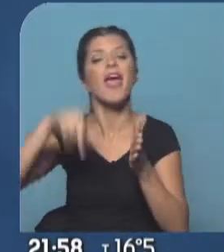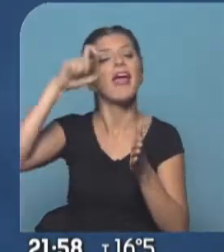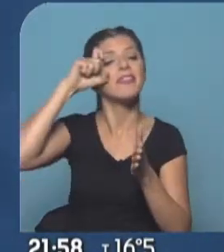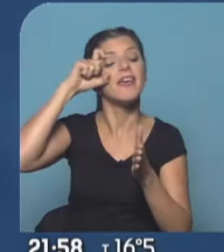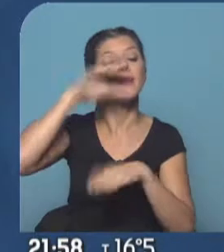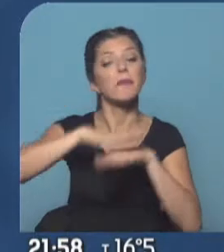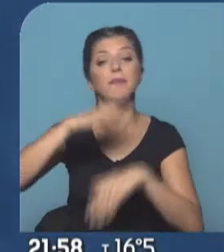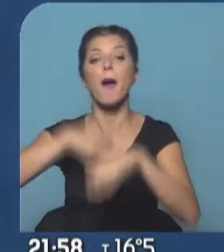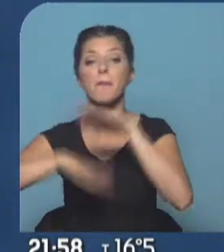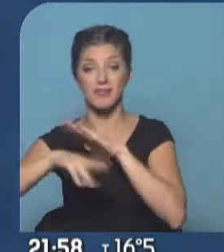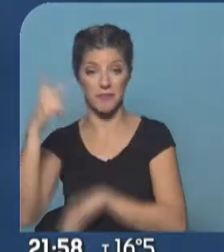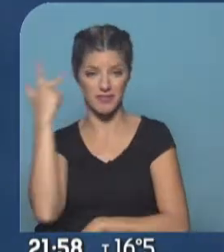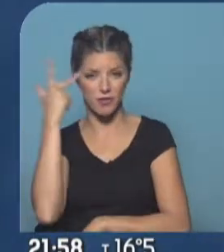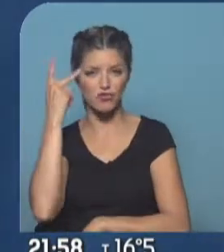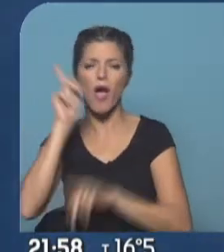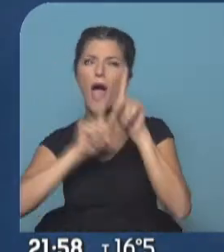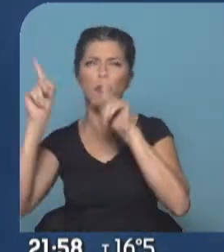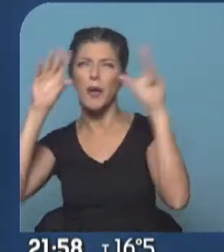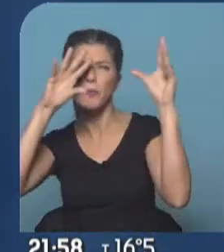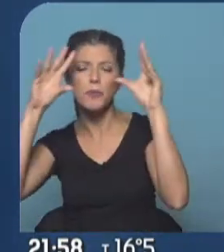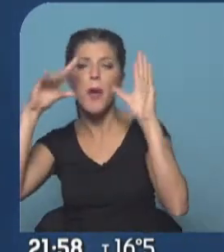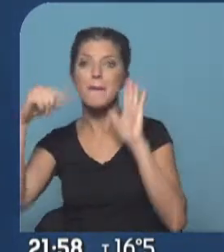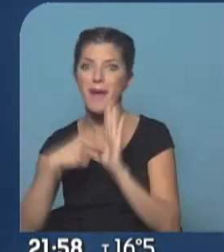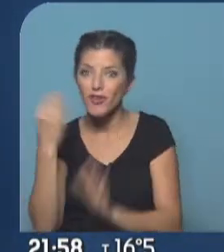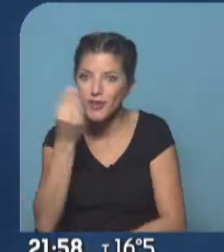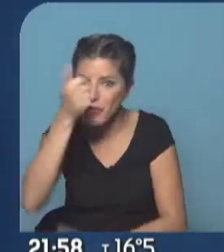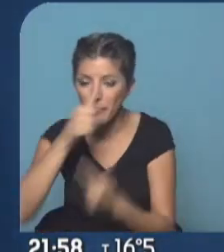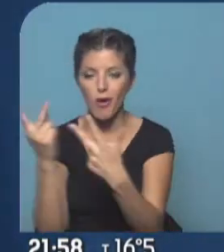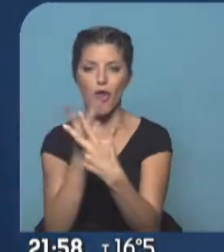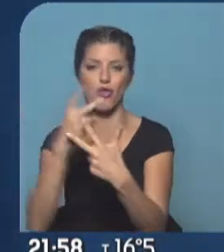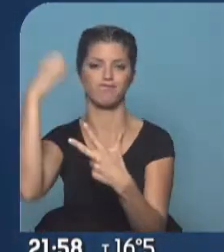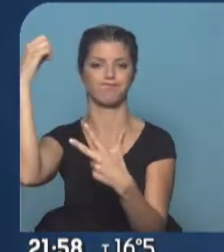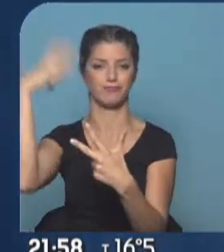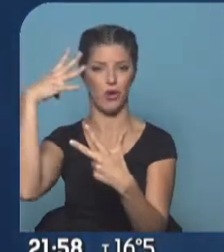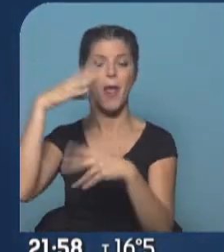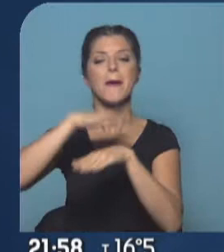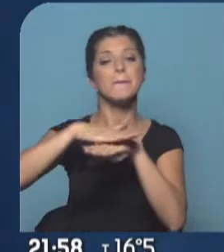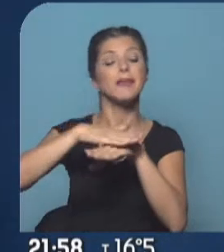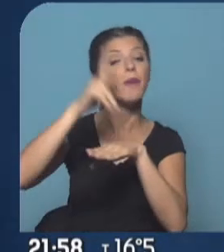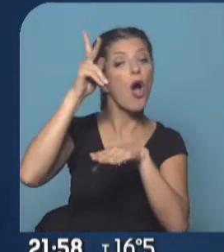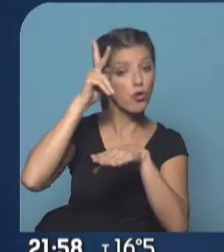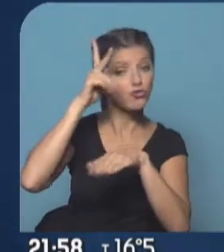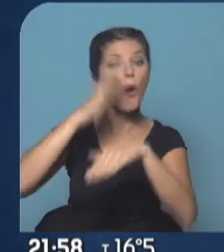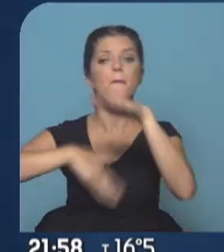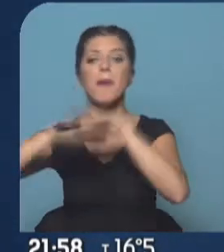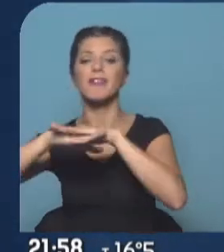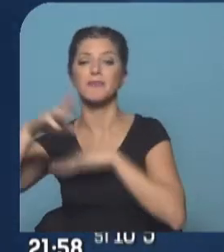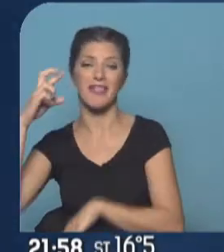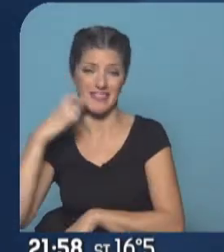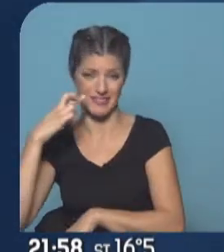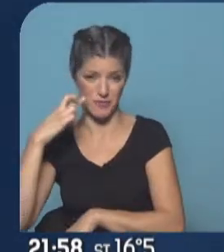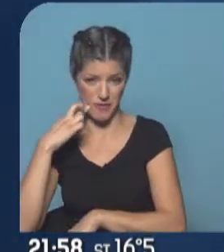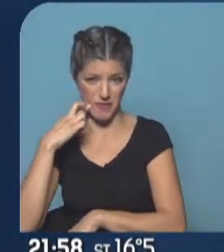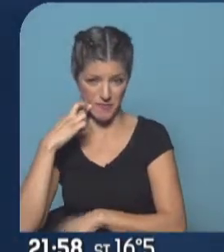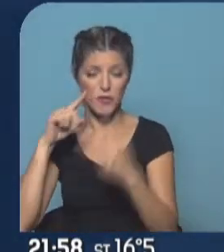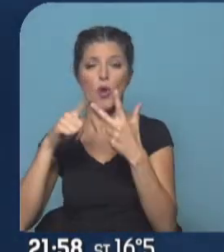máxima, algo parcialmente nublado, pero sin embargo, sábado y domingo habrá sol pleno, 8 la mínima del sábado, 19 la máxima, sube un grado